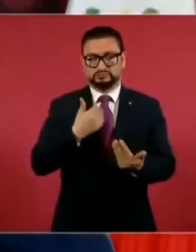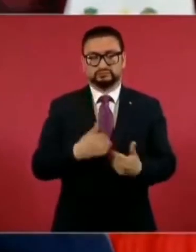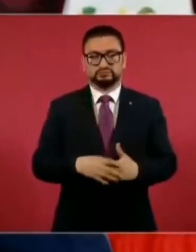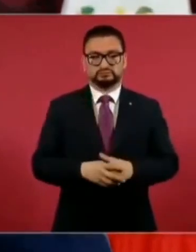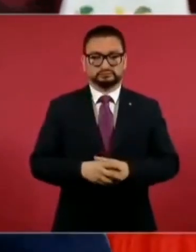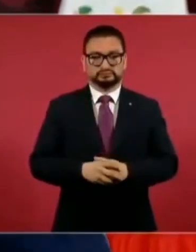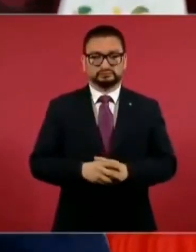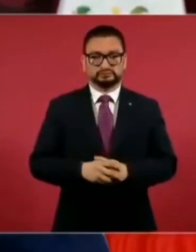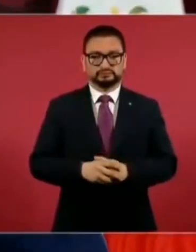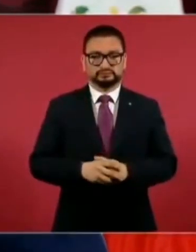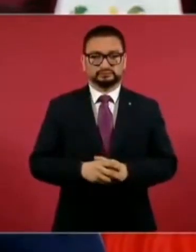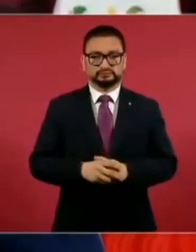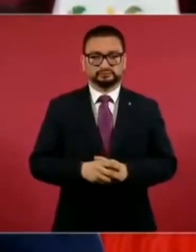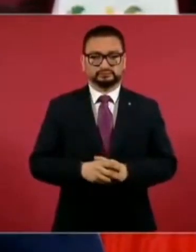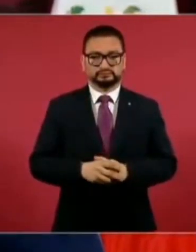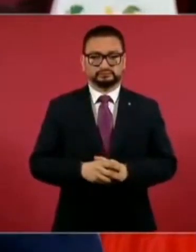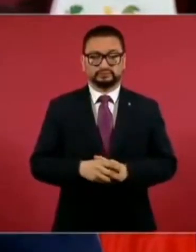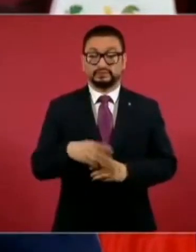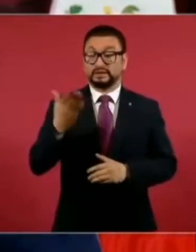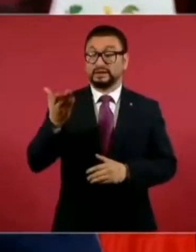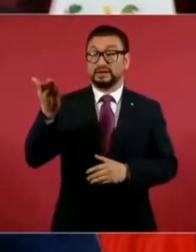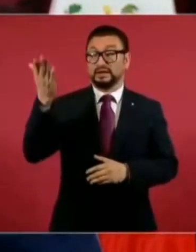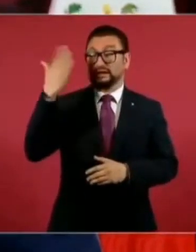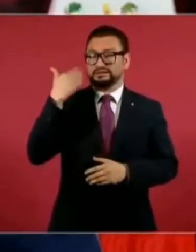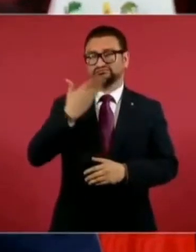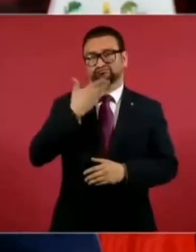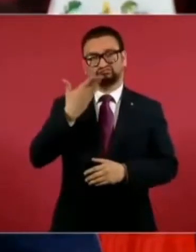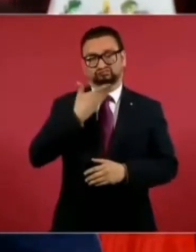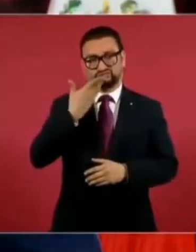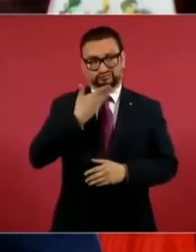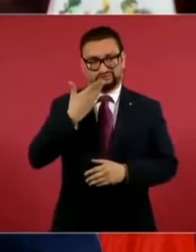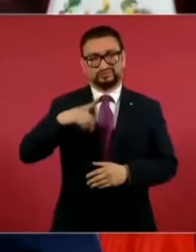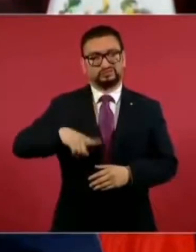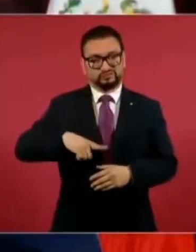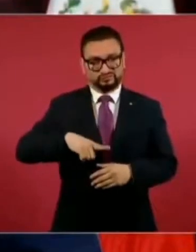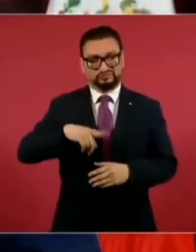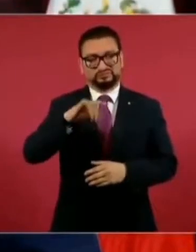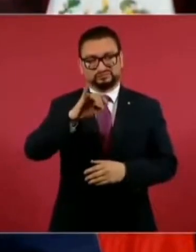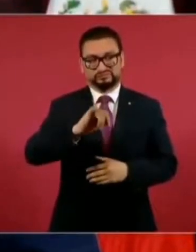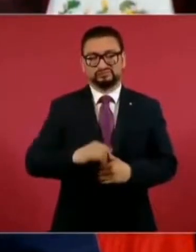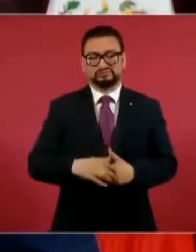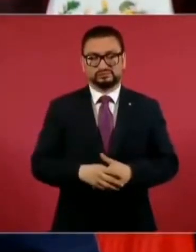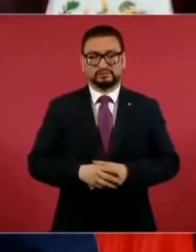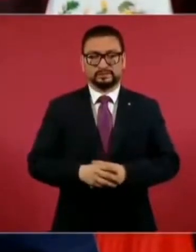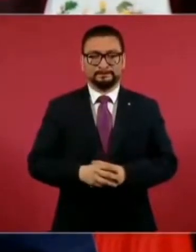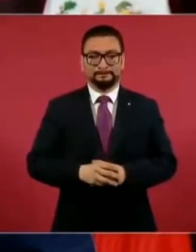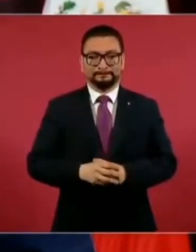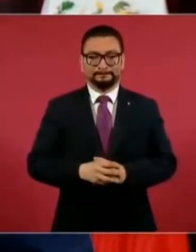como sucedía en los anteriores gobiernos.